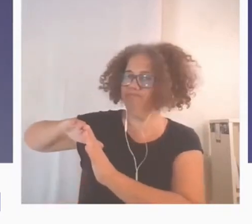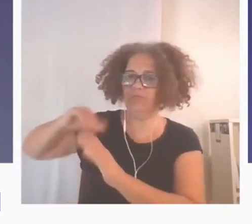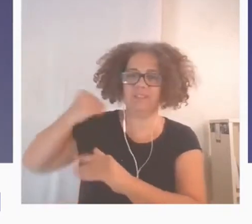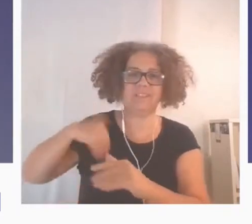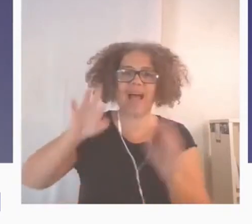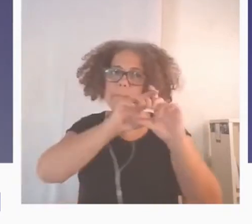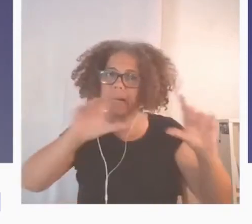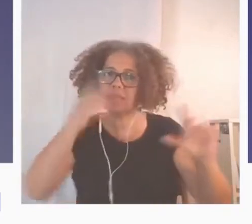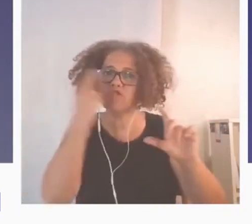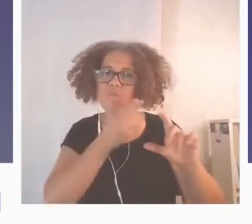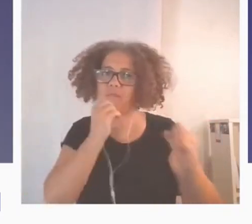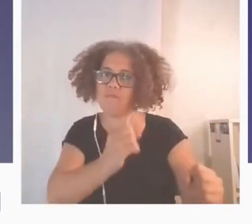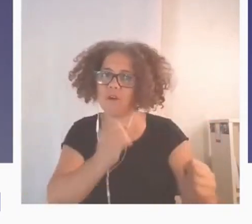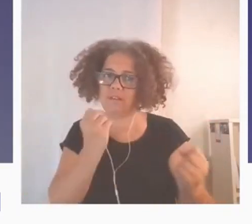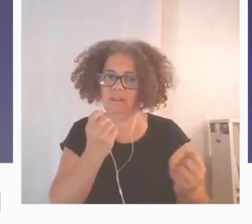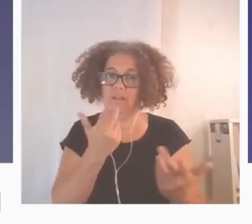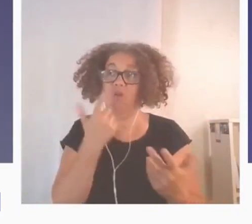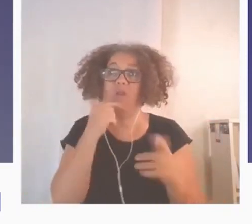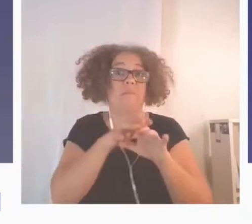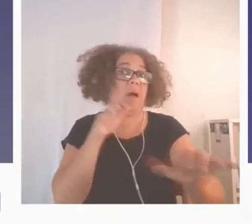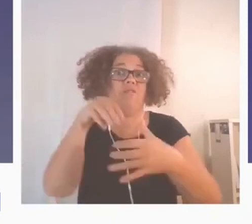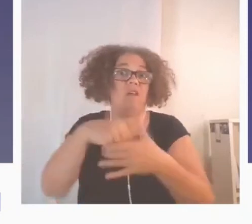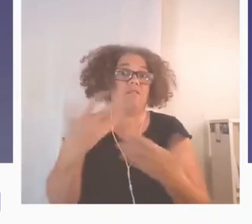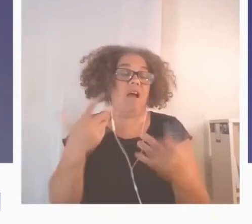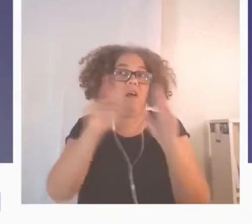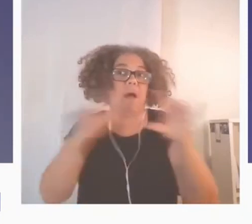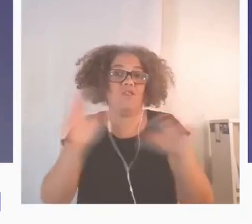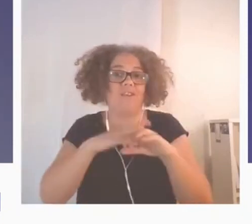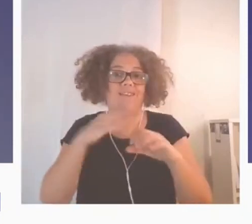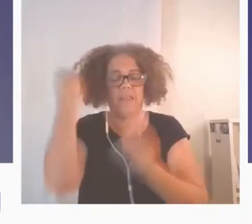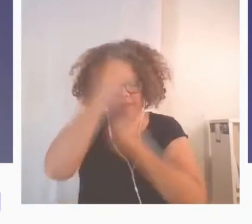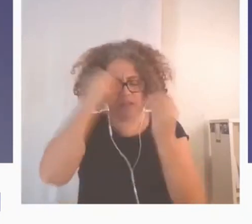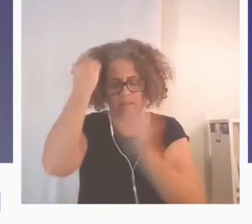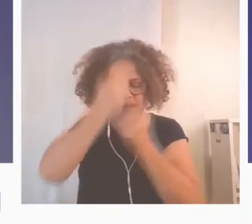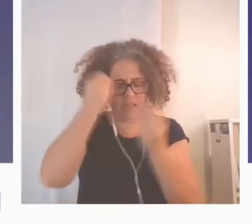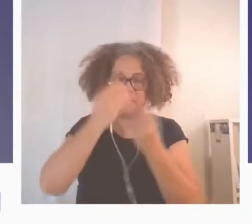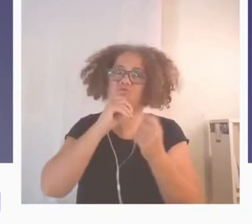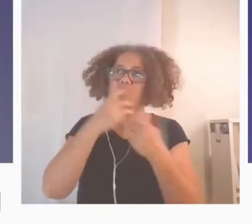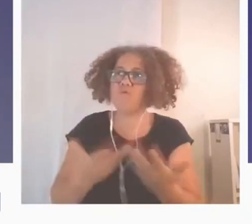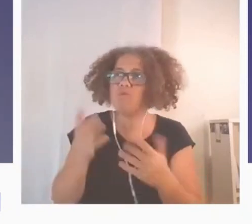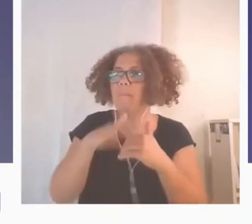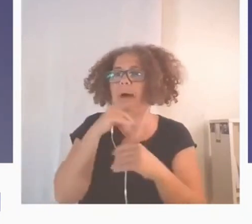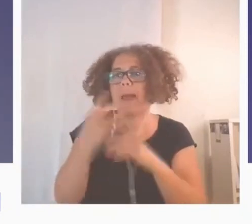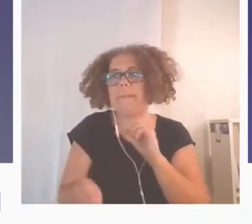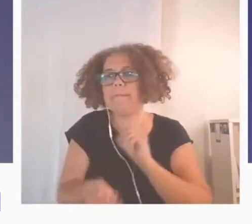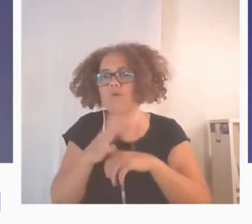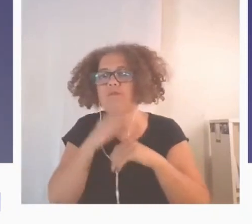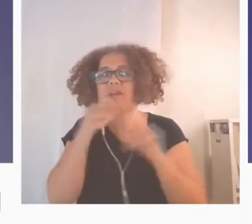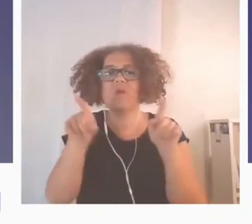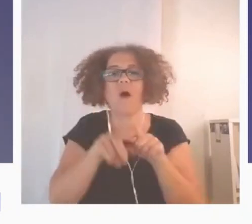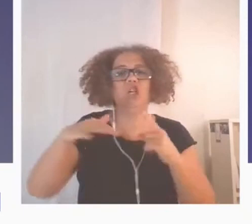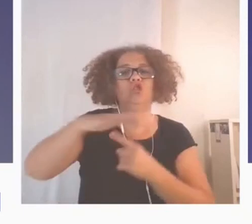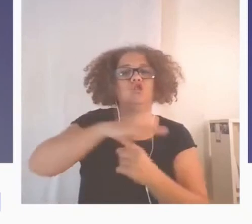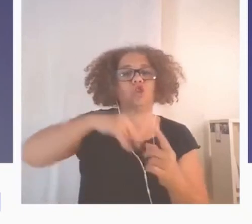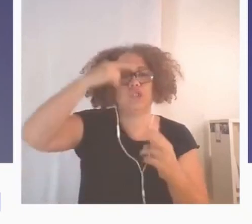¿no? Todas, muchas o la gran mayoría de las empresas, quiero pensar, están pensando en cómo producir de manera más sostenible. Estamos